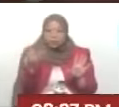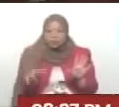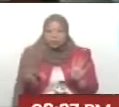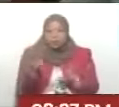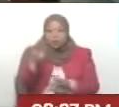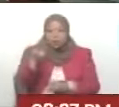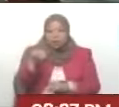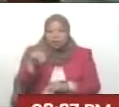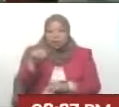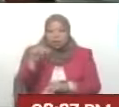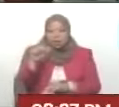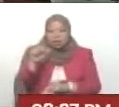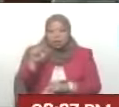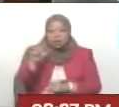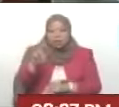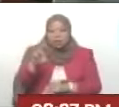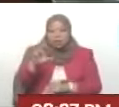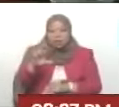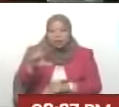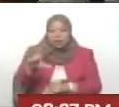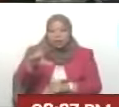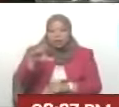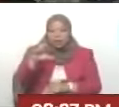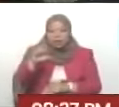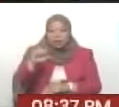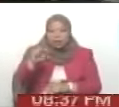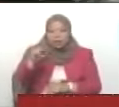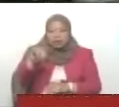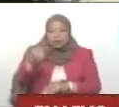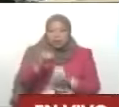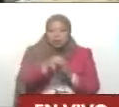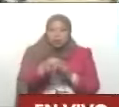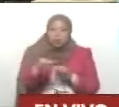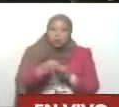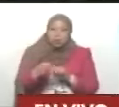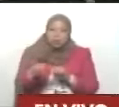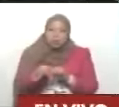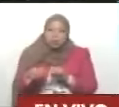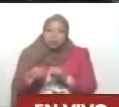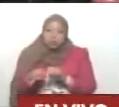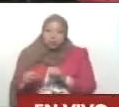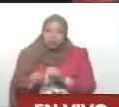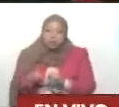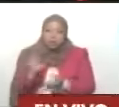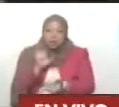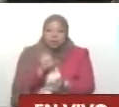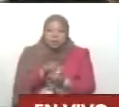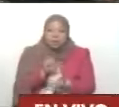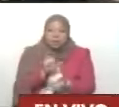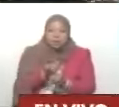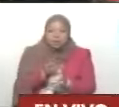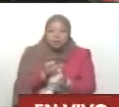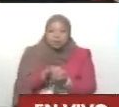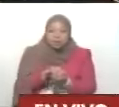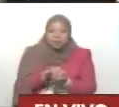Marnelis de el municipio Antonio Díaz, Margarita,